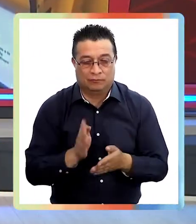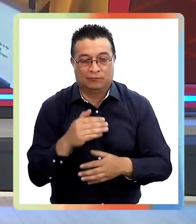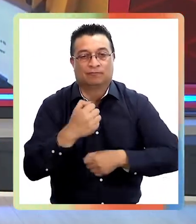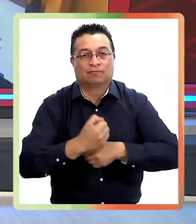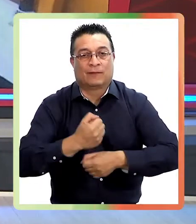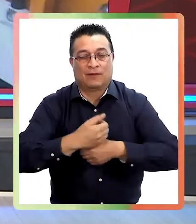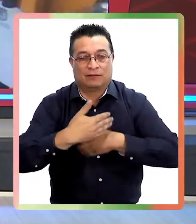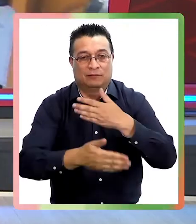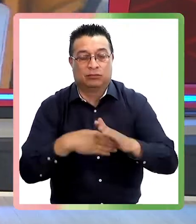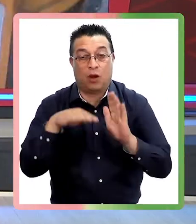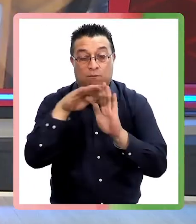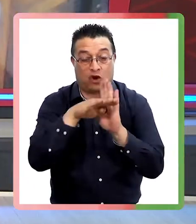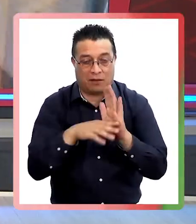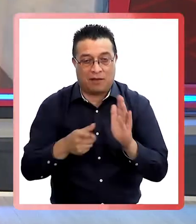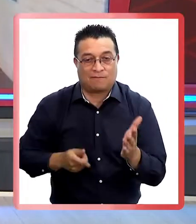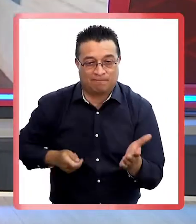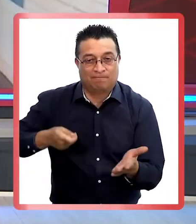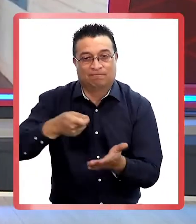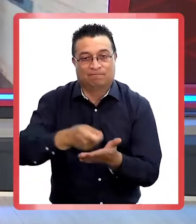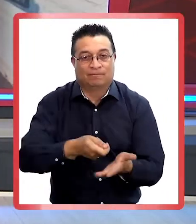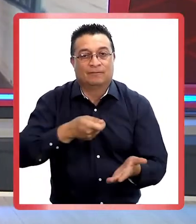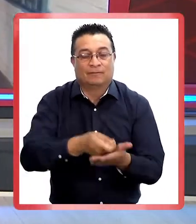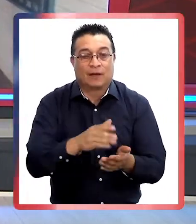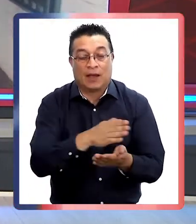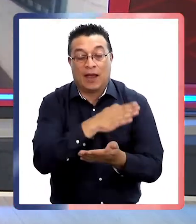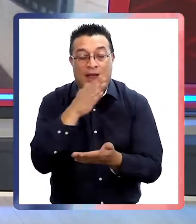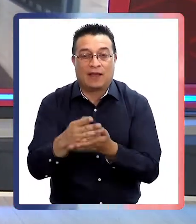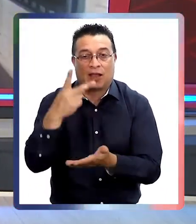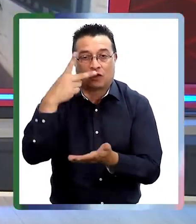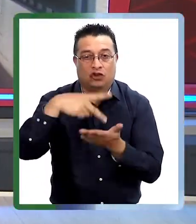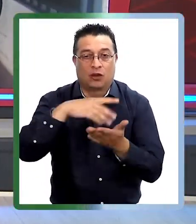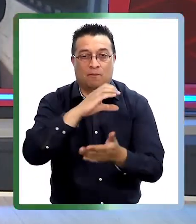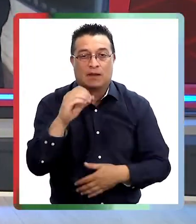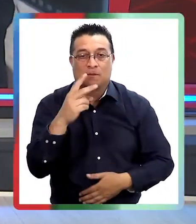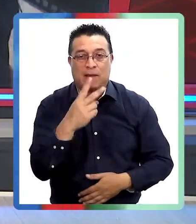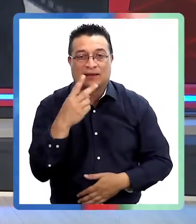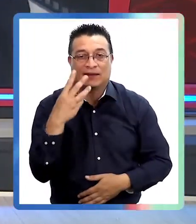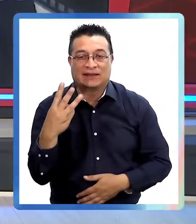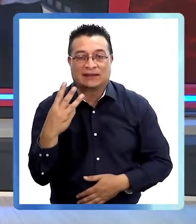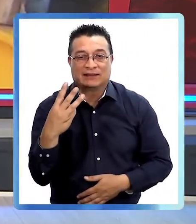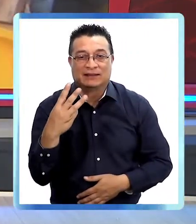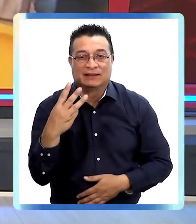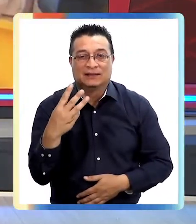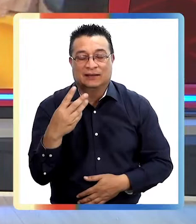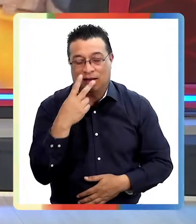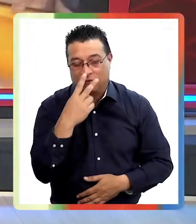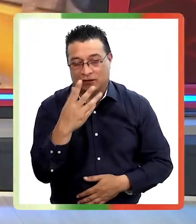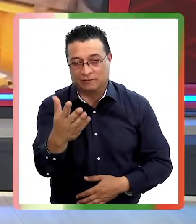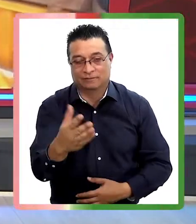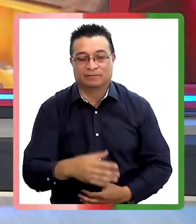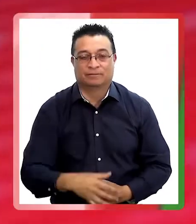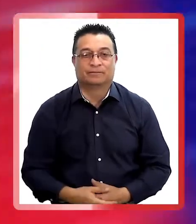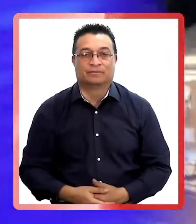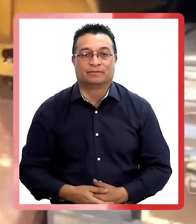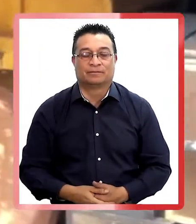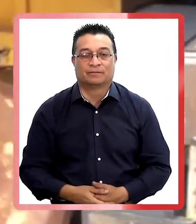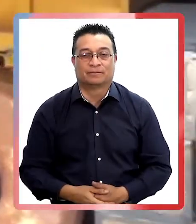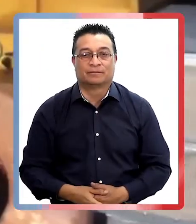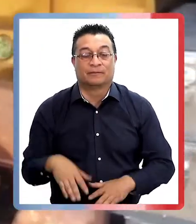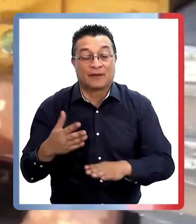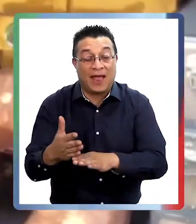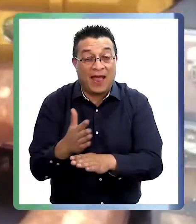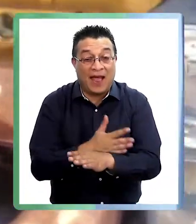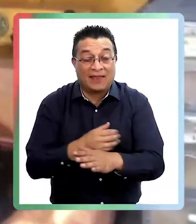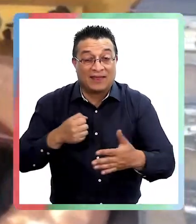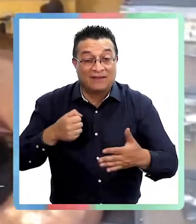faenas. Este programa de financiamiento se va a extender hasta el año 2023, como nos cuenta BTV2. Antes